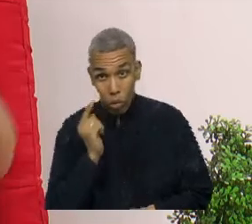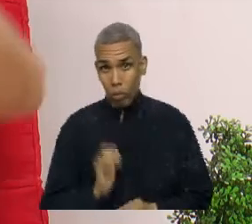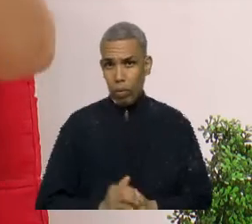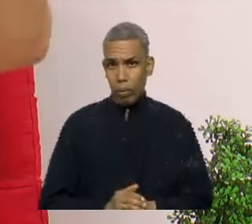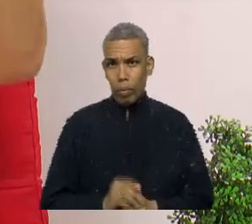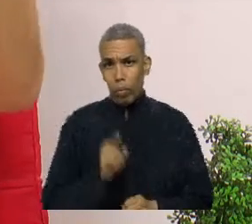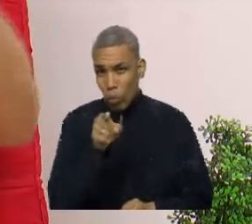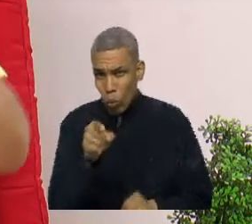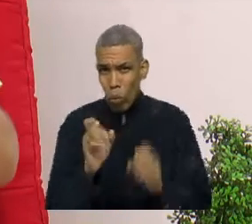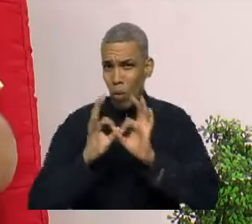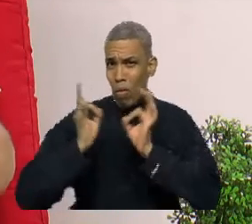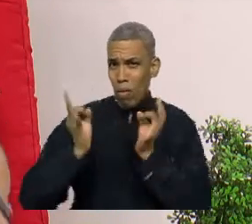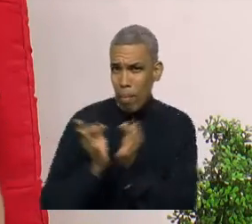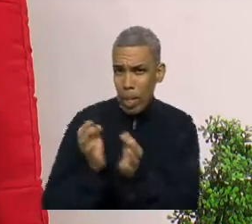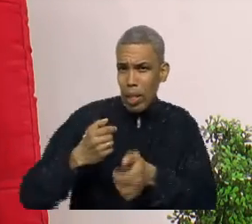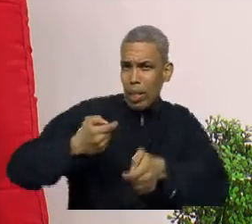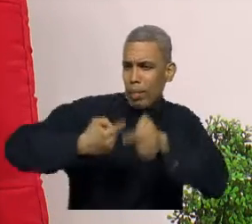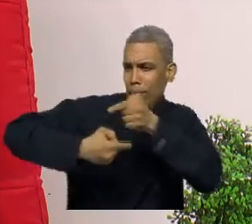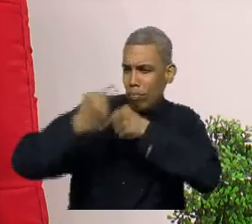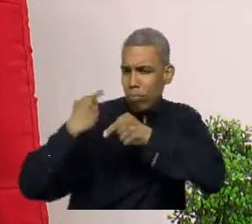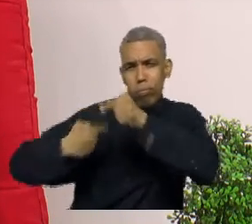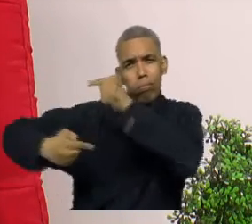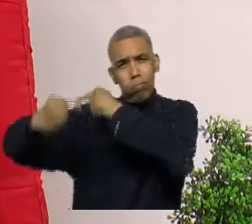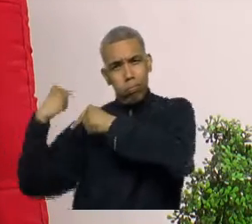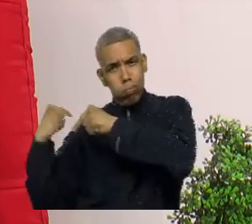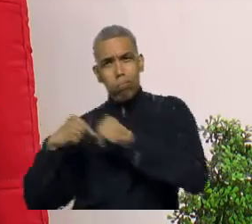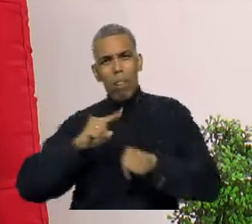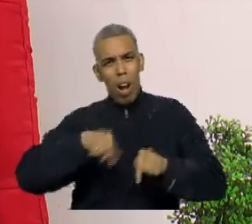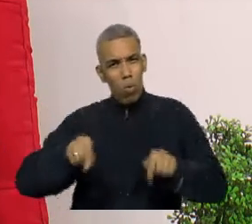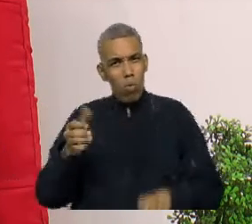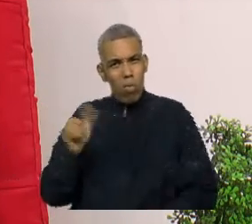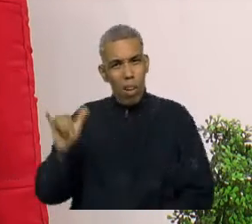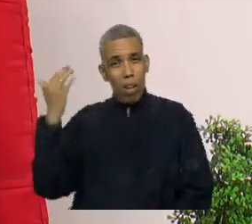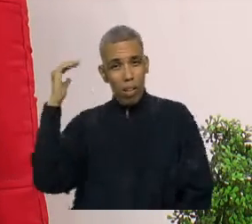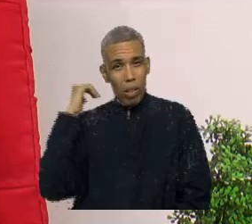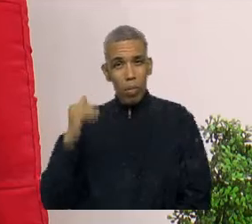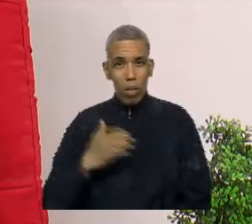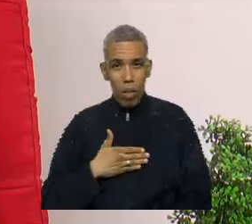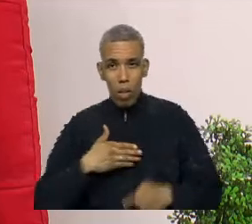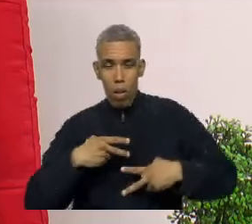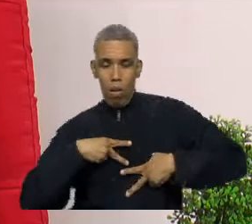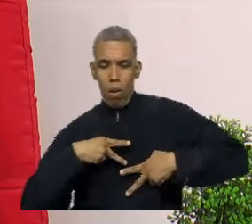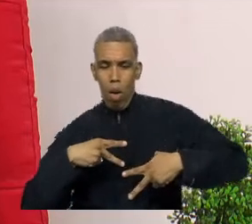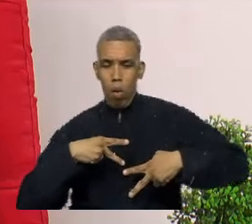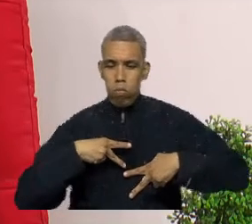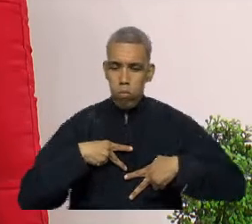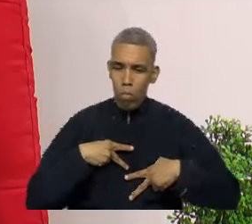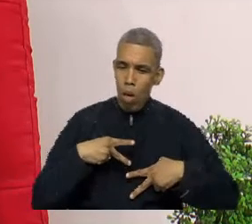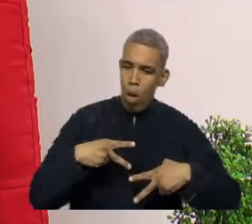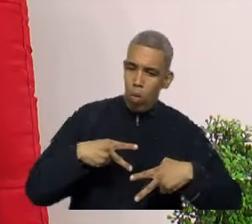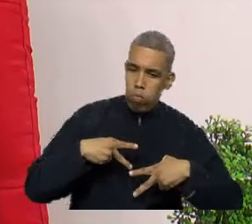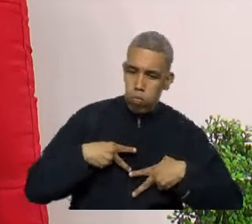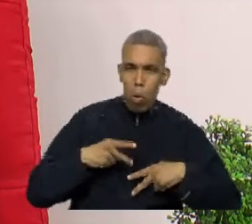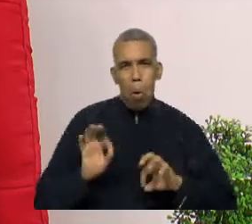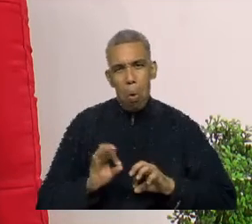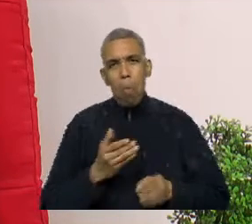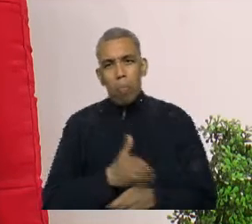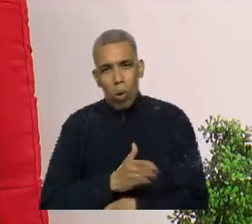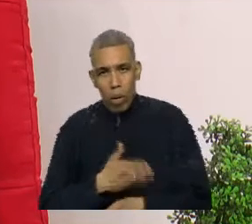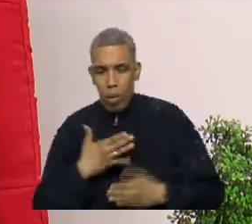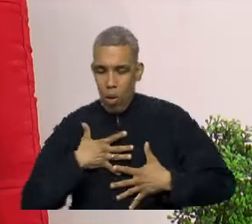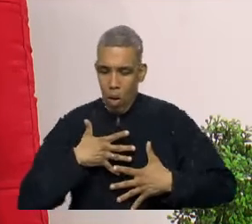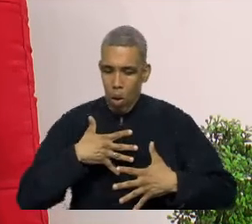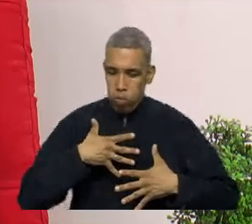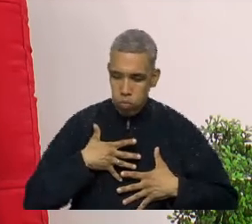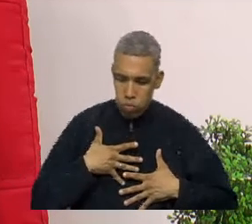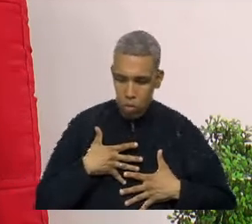que hay asma en la familia, de que el niño ya tuvo un gran episodio cuando estaba pequeñito, sí, que el